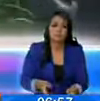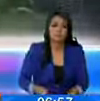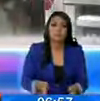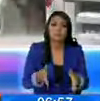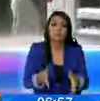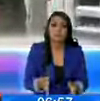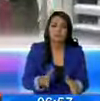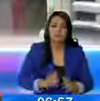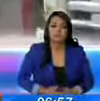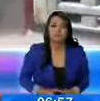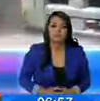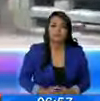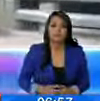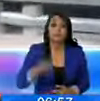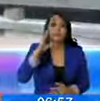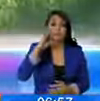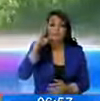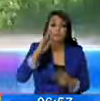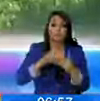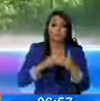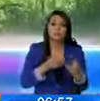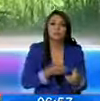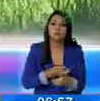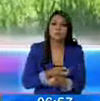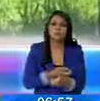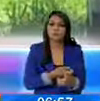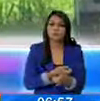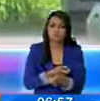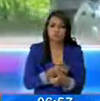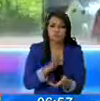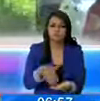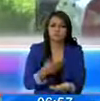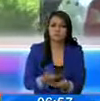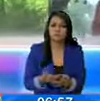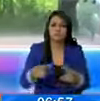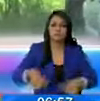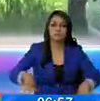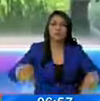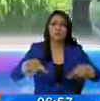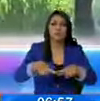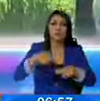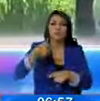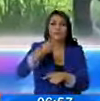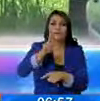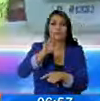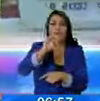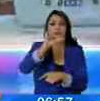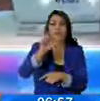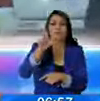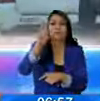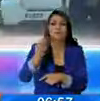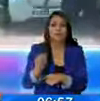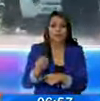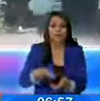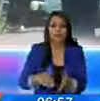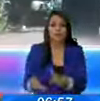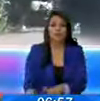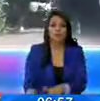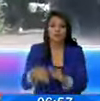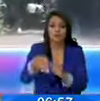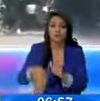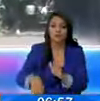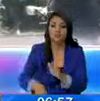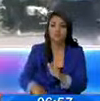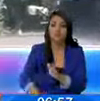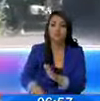que lo trasladen. Policías y bomberos del sector acudieron a este lugar, conocido como la Quebrada de Guillén, para recuperar el cuerpo que fue